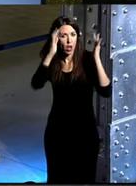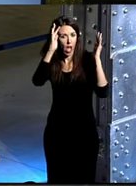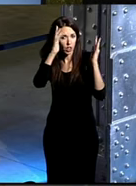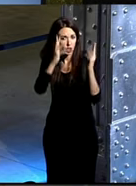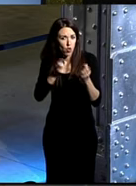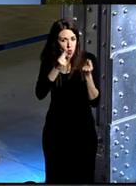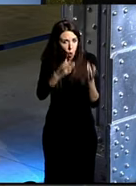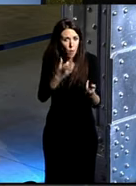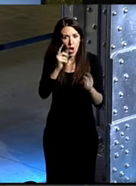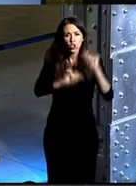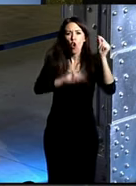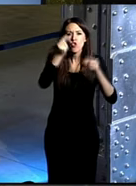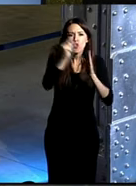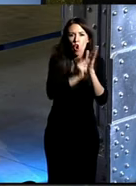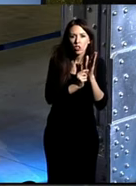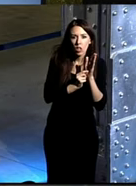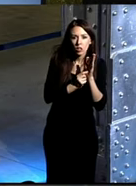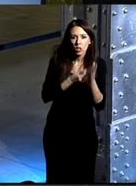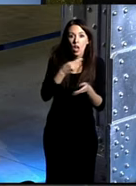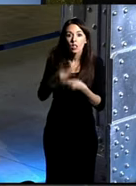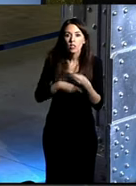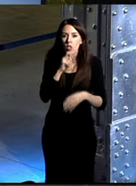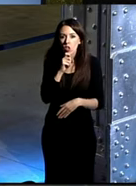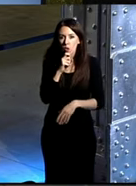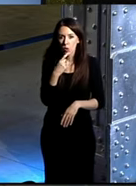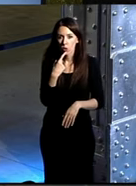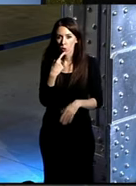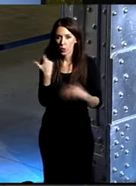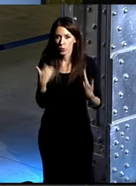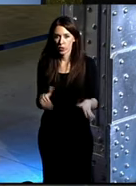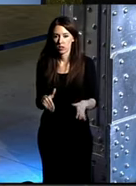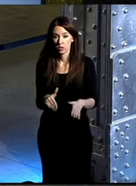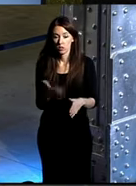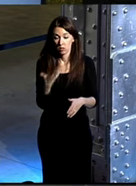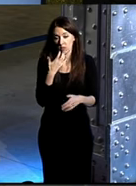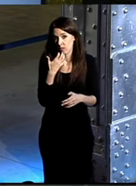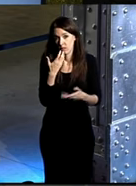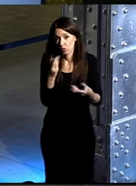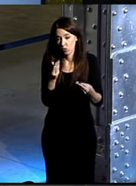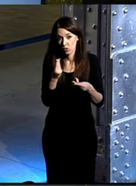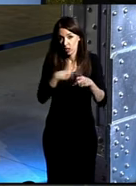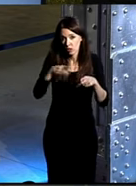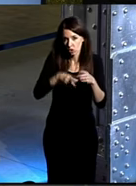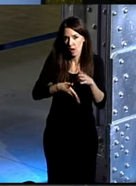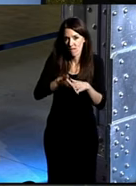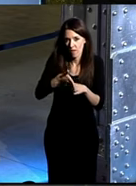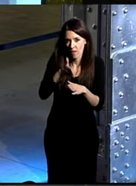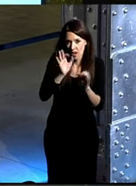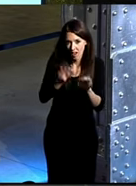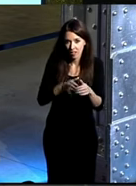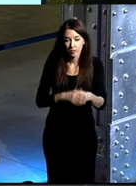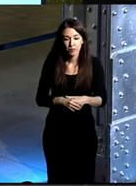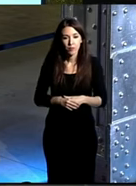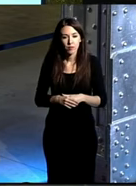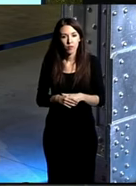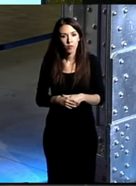las calificaciones. Pero cómo se hace es tremendamente difícil. Y por suerte tenemos muchos ejemplos de cosas que van en esa dirección.